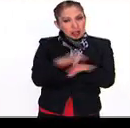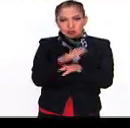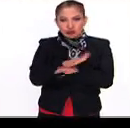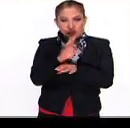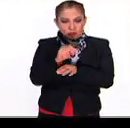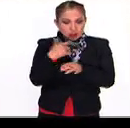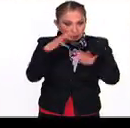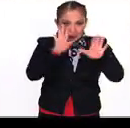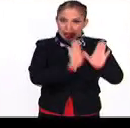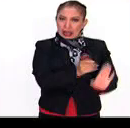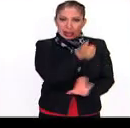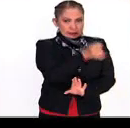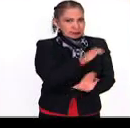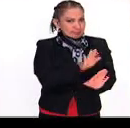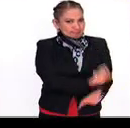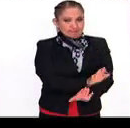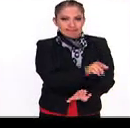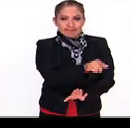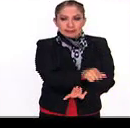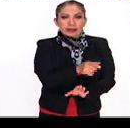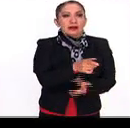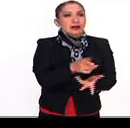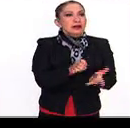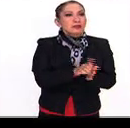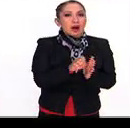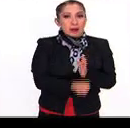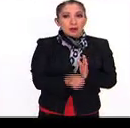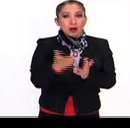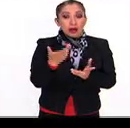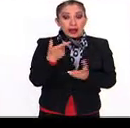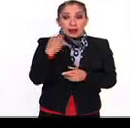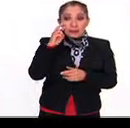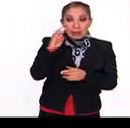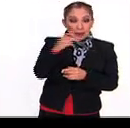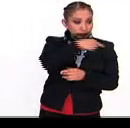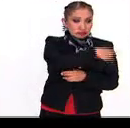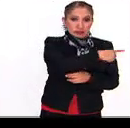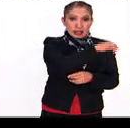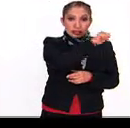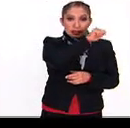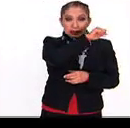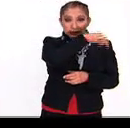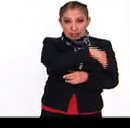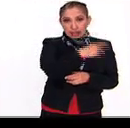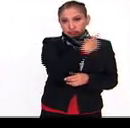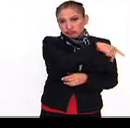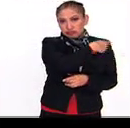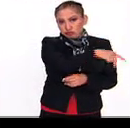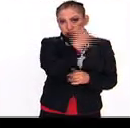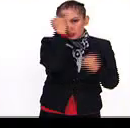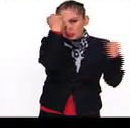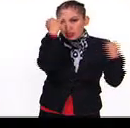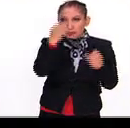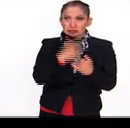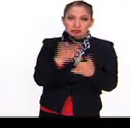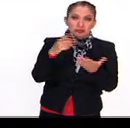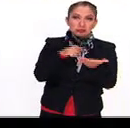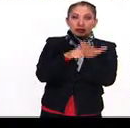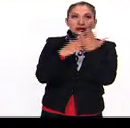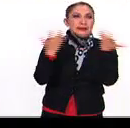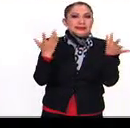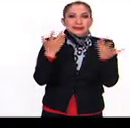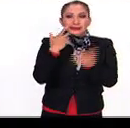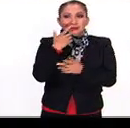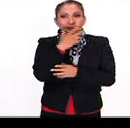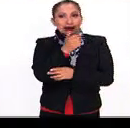alteraciones. Es tanto por, digamos, la demanda neurótica de Jan Hendrix, que creo que es algo que cualquiera que vea su trabajo puede